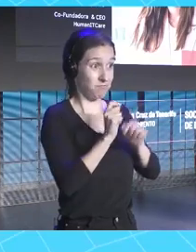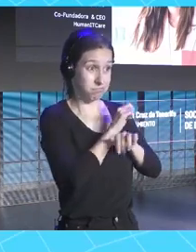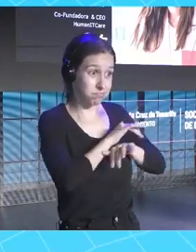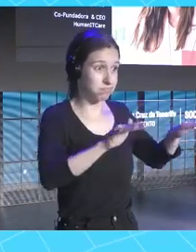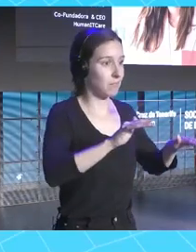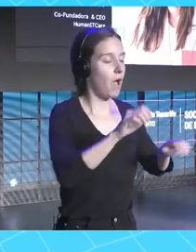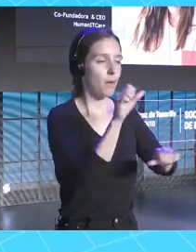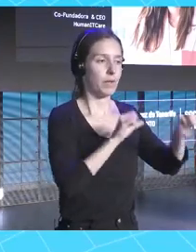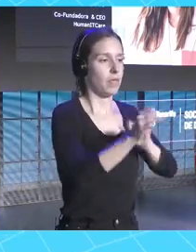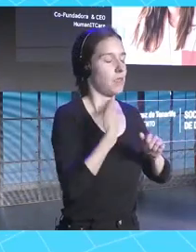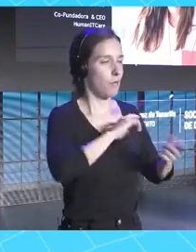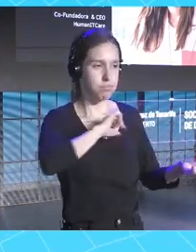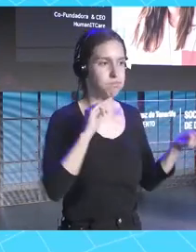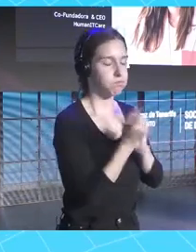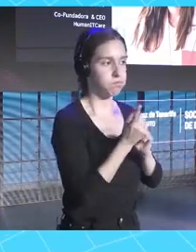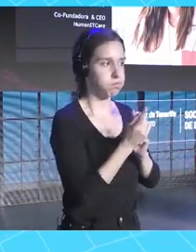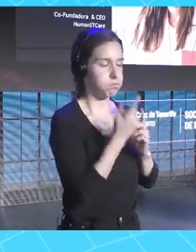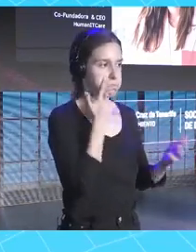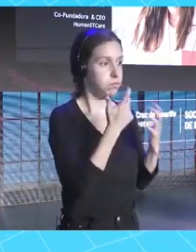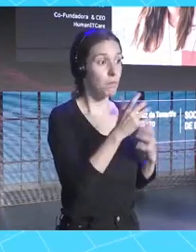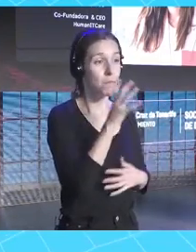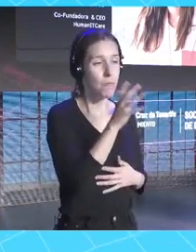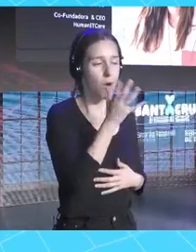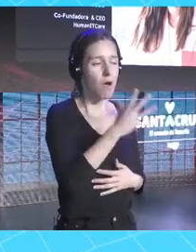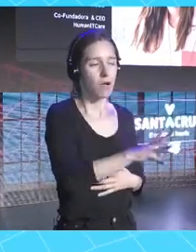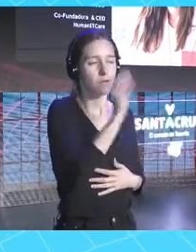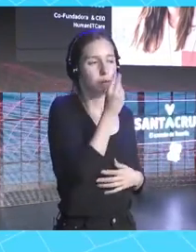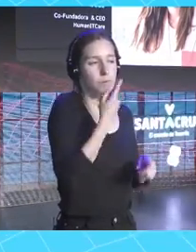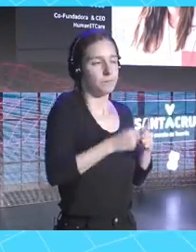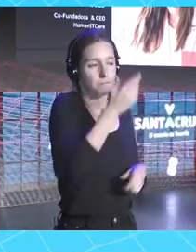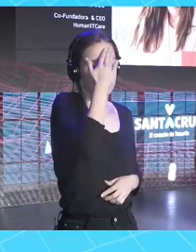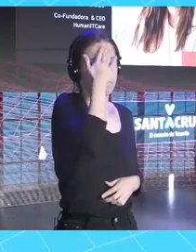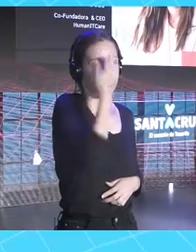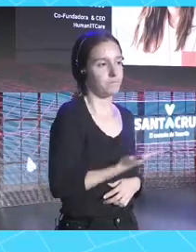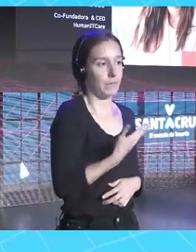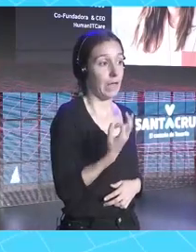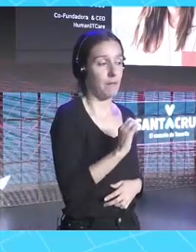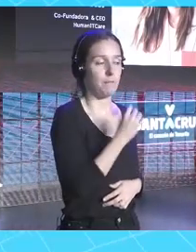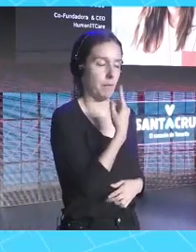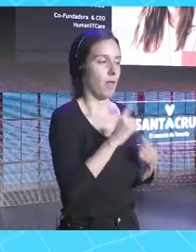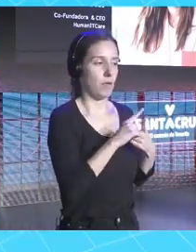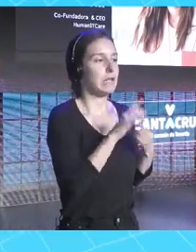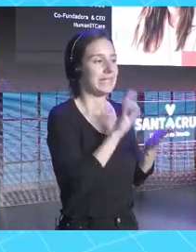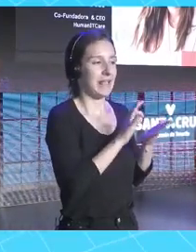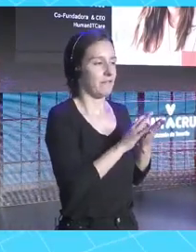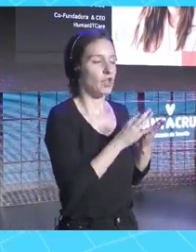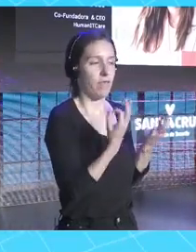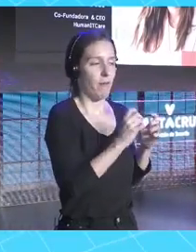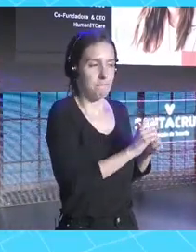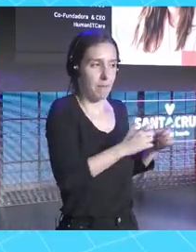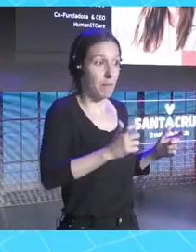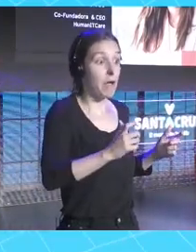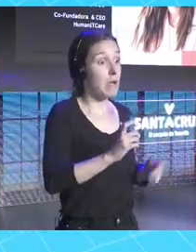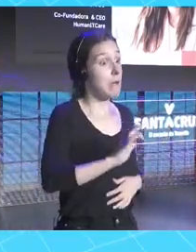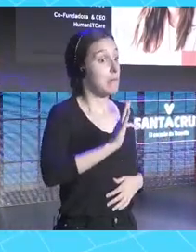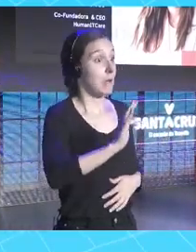como de inflexión porque nos hizo entender dos cosas fundamentales que masivamente se necesitaba este tipo de servicios y luego también que